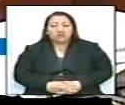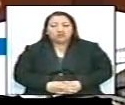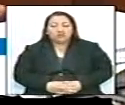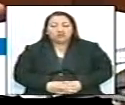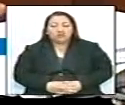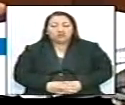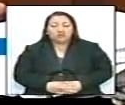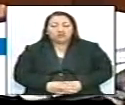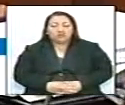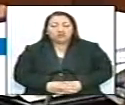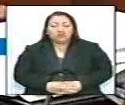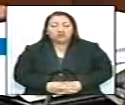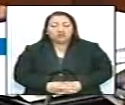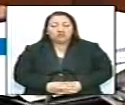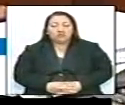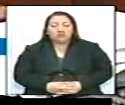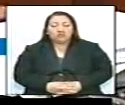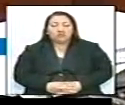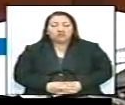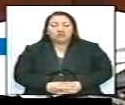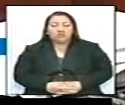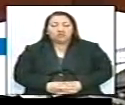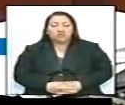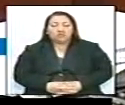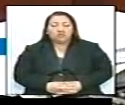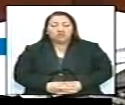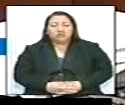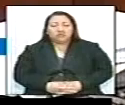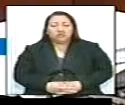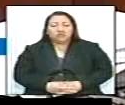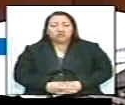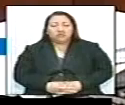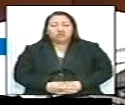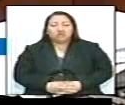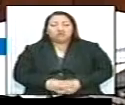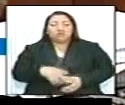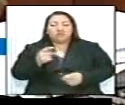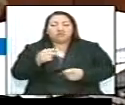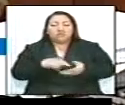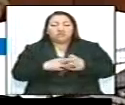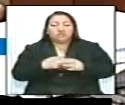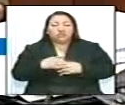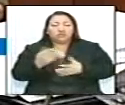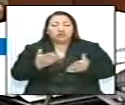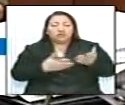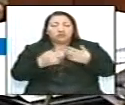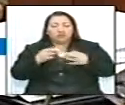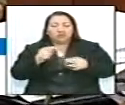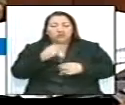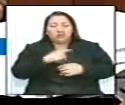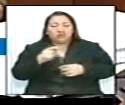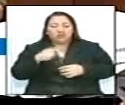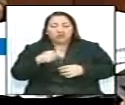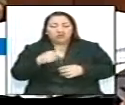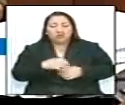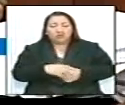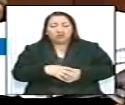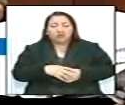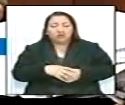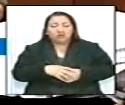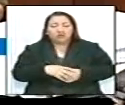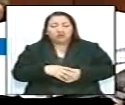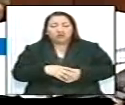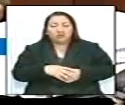cuestiones reglamentarias. Necesitamos la función pública al servicio del pueblo. Eso es lo que necesitamos. Y de